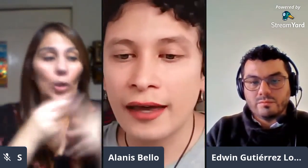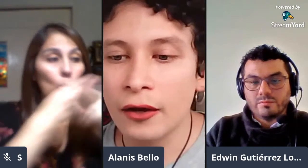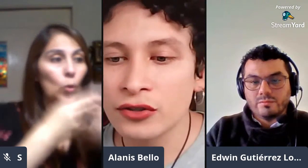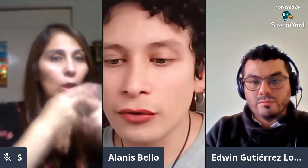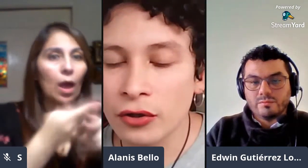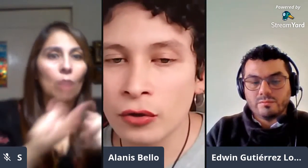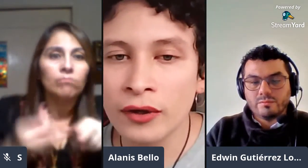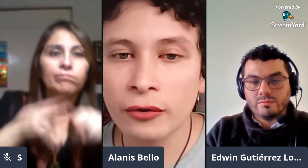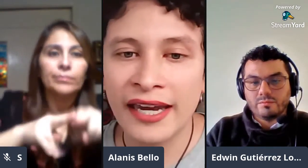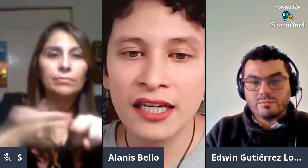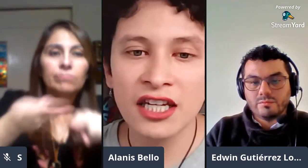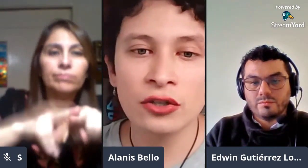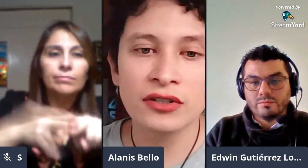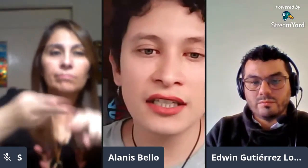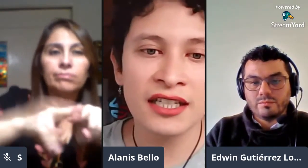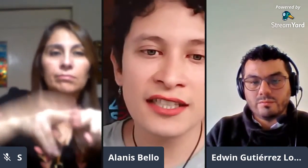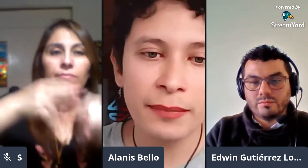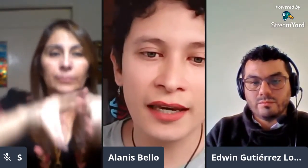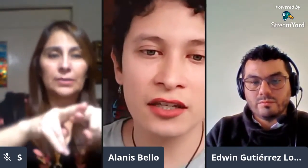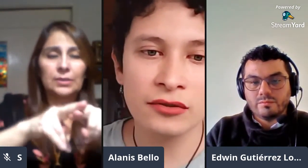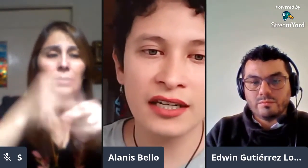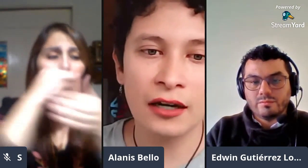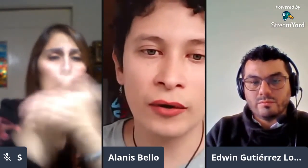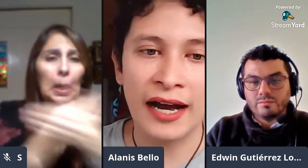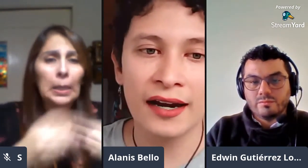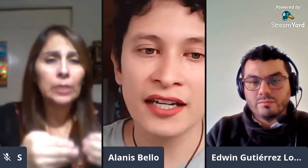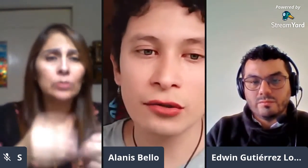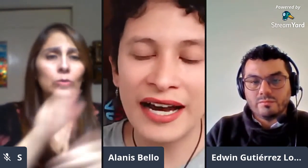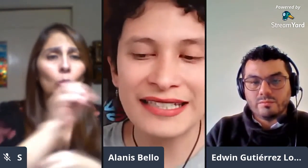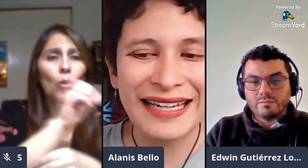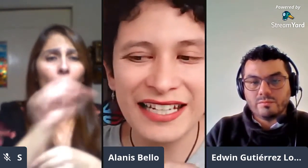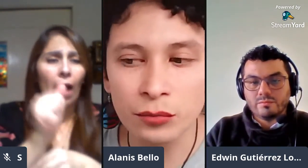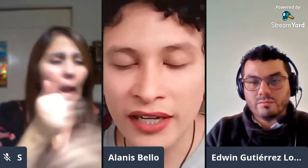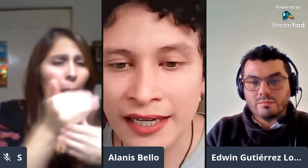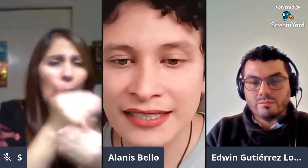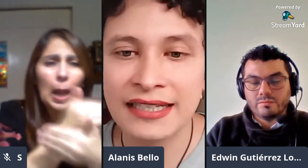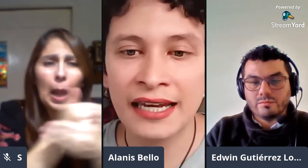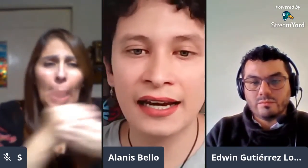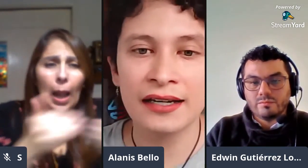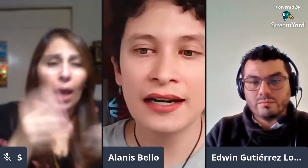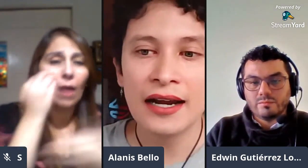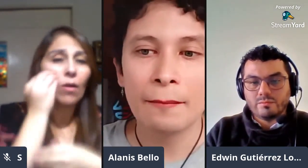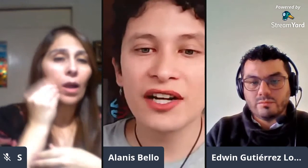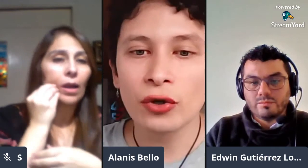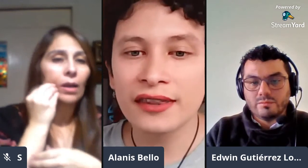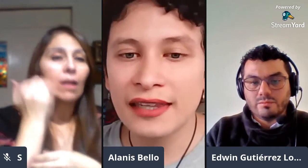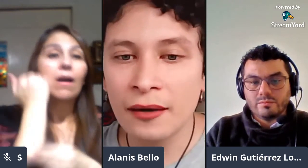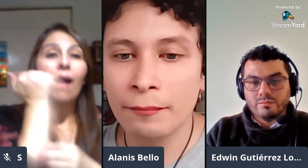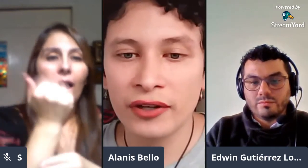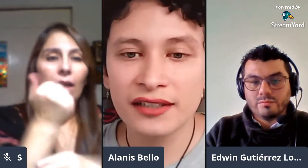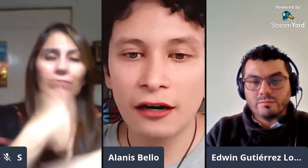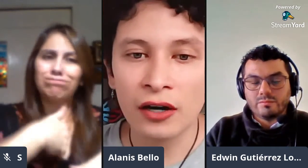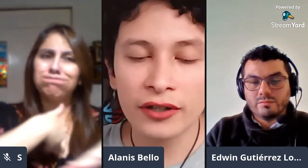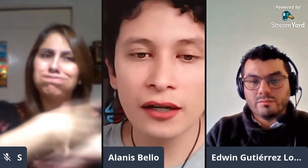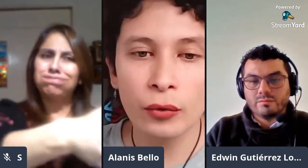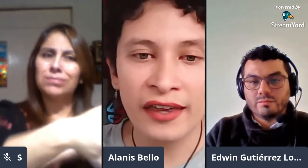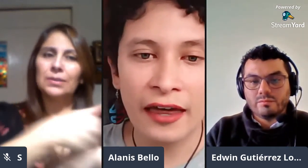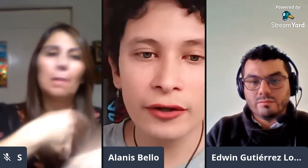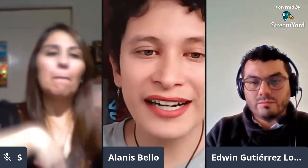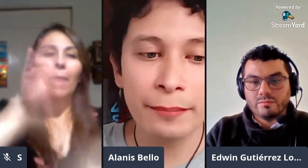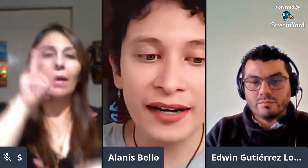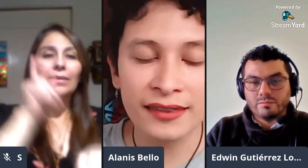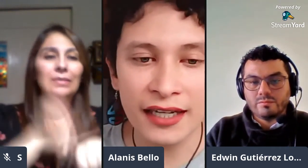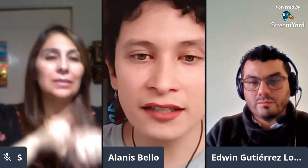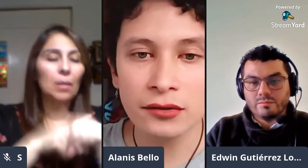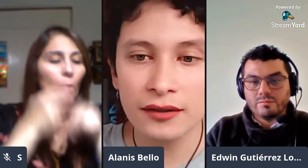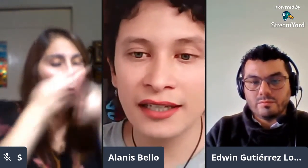el cuidado, sobre todo cuando hay niños y niñas pequeños en el hogar, eso hace que las mujeres tengan mayor tiempo de trabajo en el